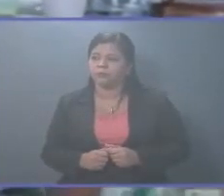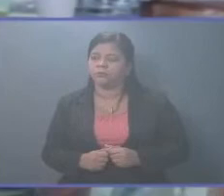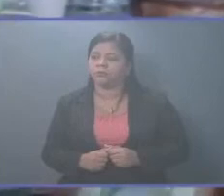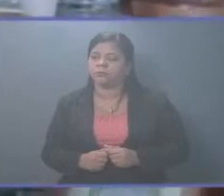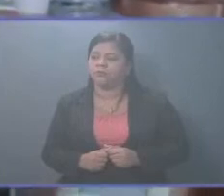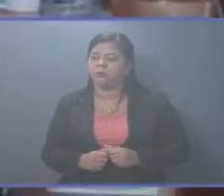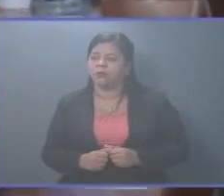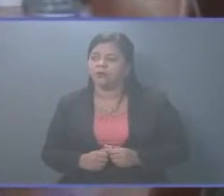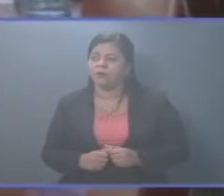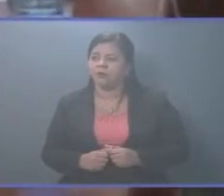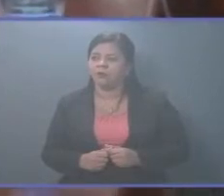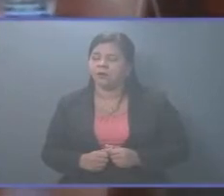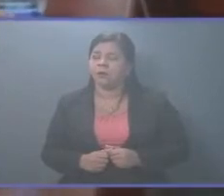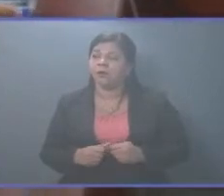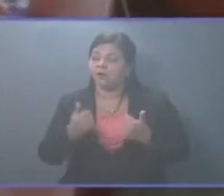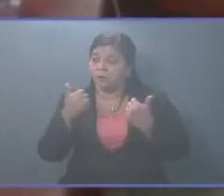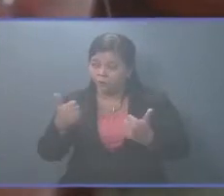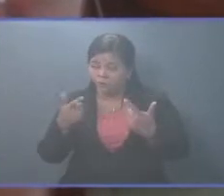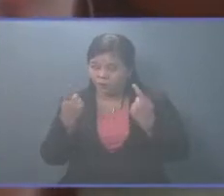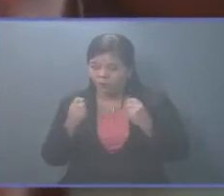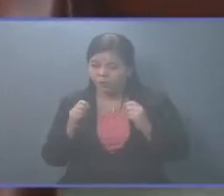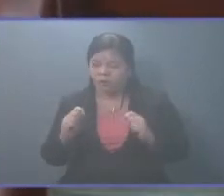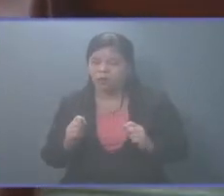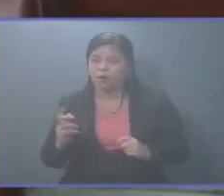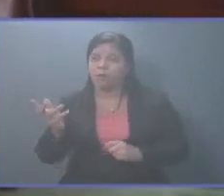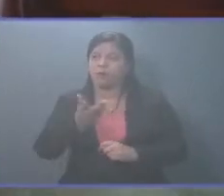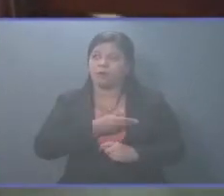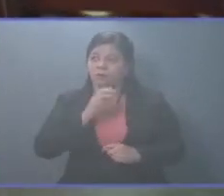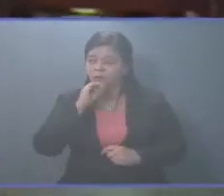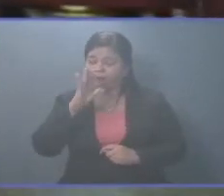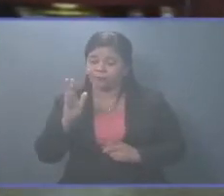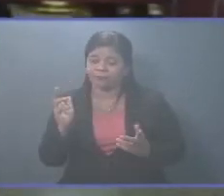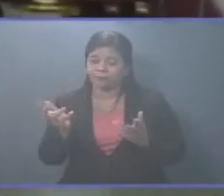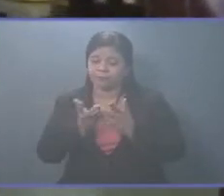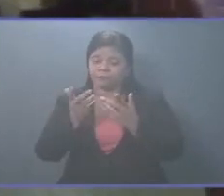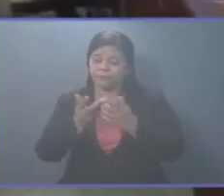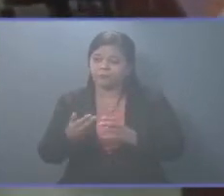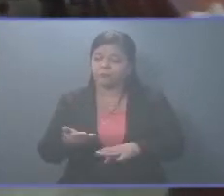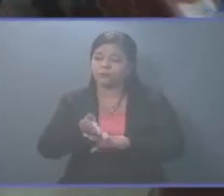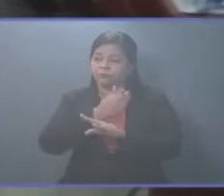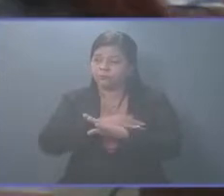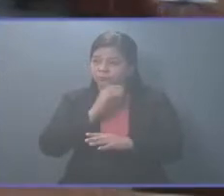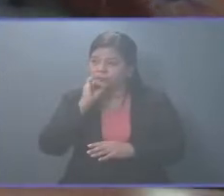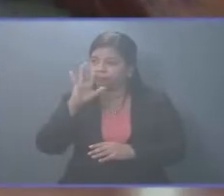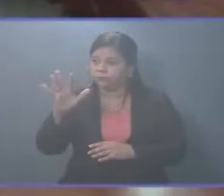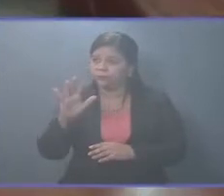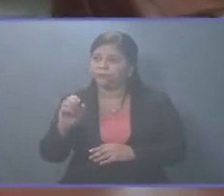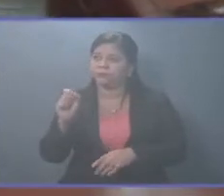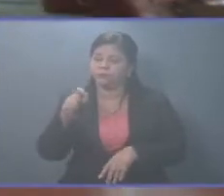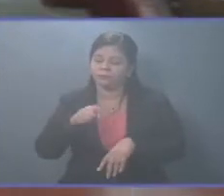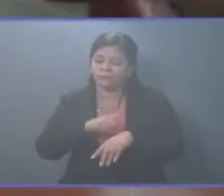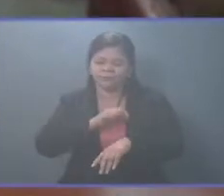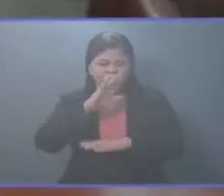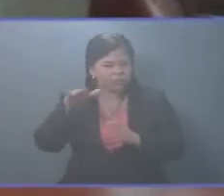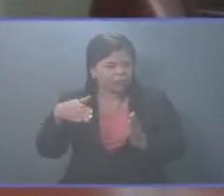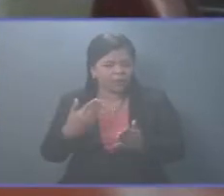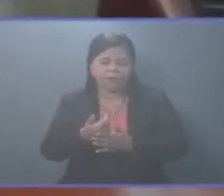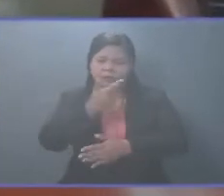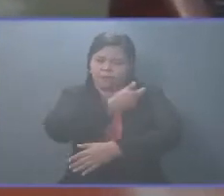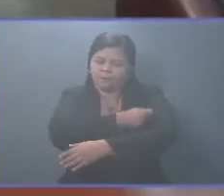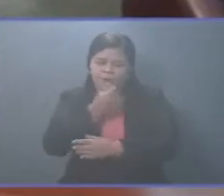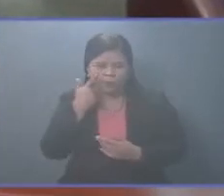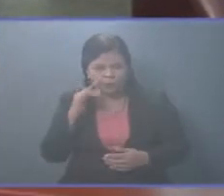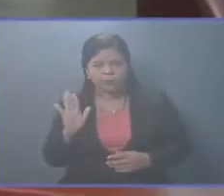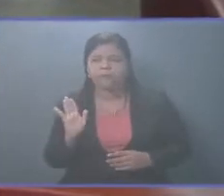Bueno, tratando de abonar a lo que mis colegas han mencionado al momento, toda vacuna es experimental.